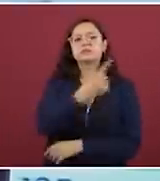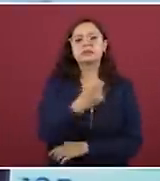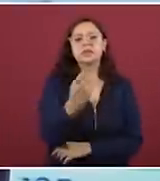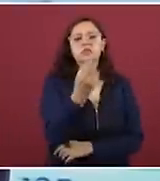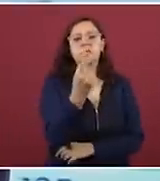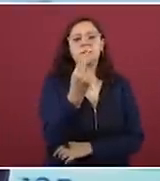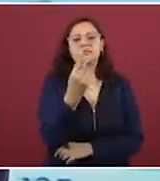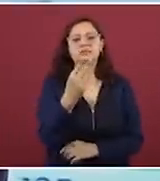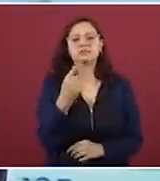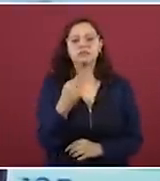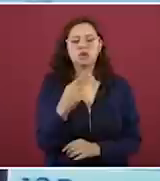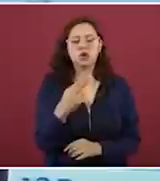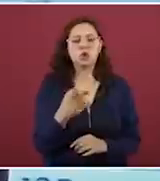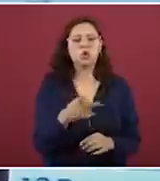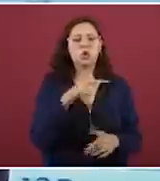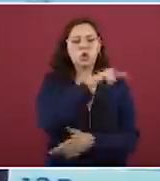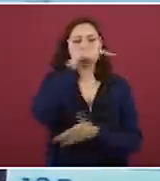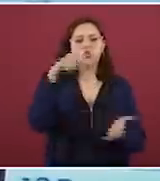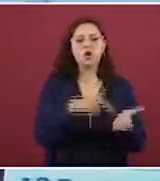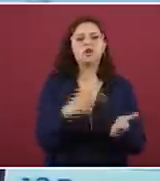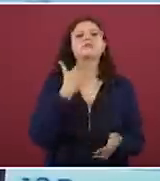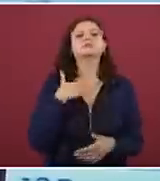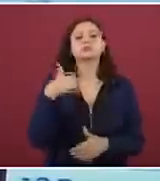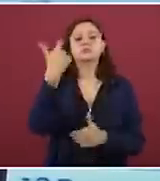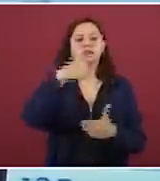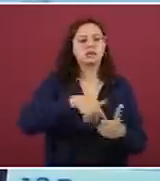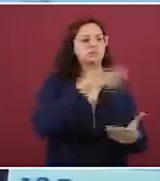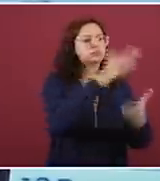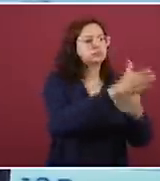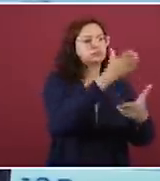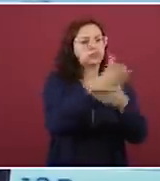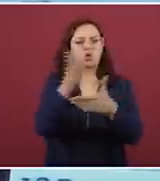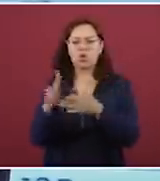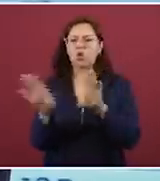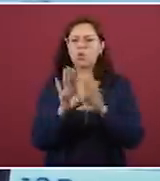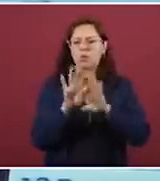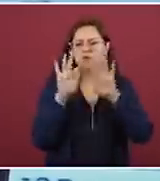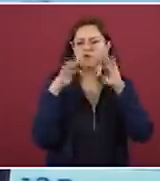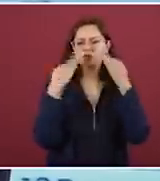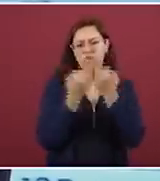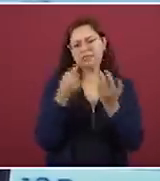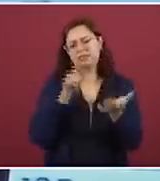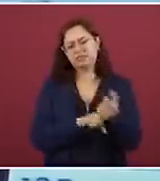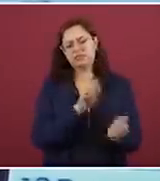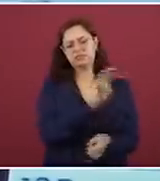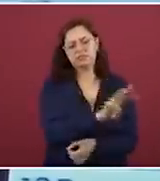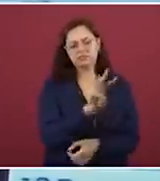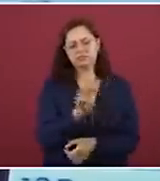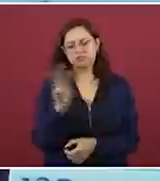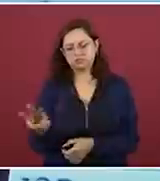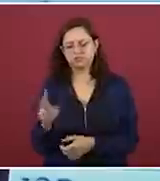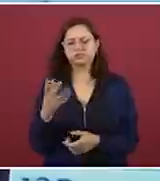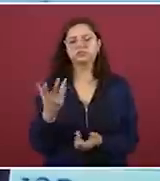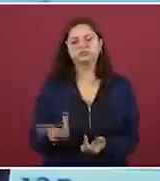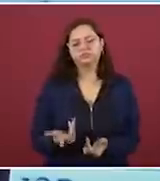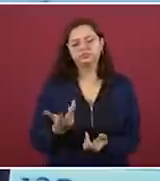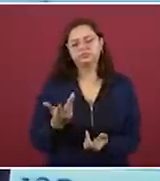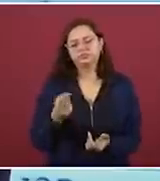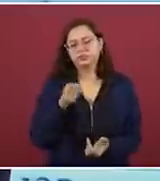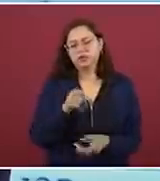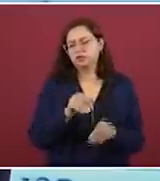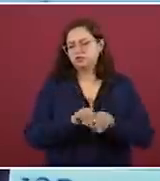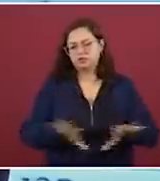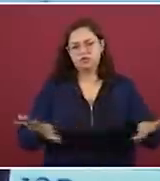la metodología en la página de Profeco, pero lo que se realizó es asignar las 12.500 estaciones